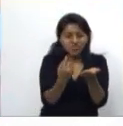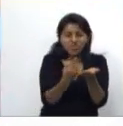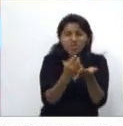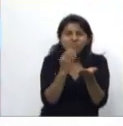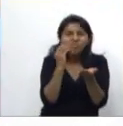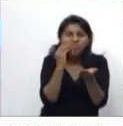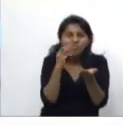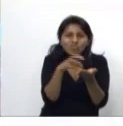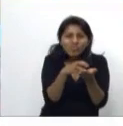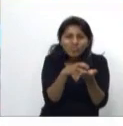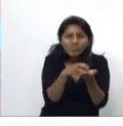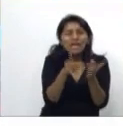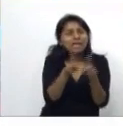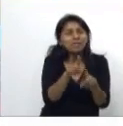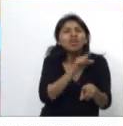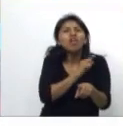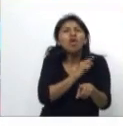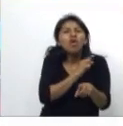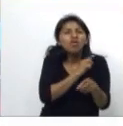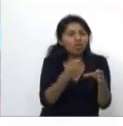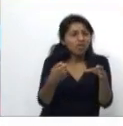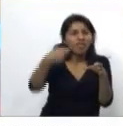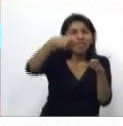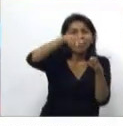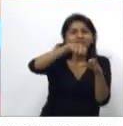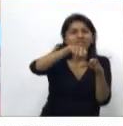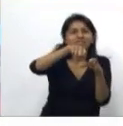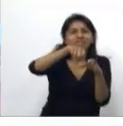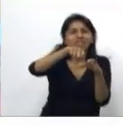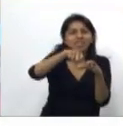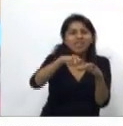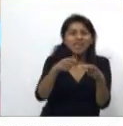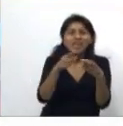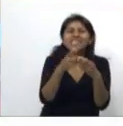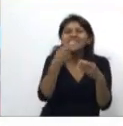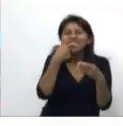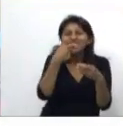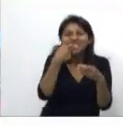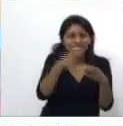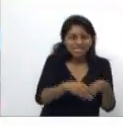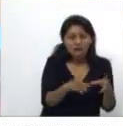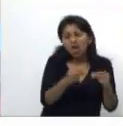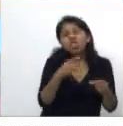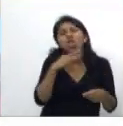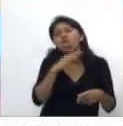y además la casera es tan consciente que te sirven en vasos de vidrio que lo vuelven a reutilizar y no